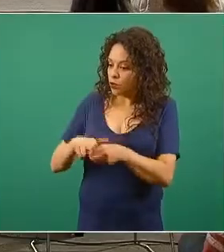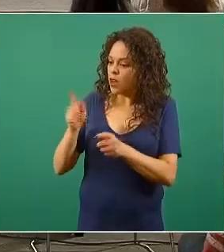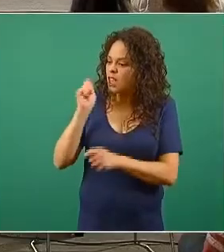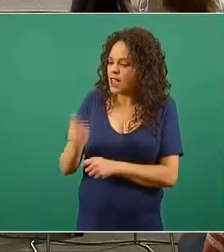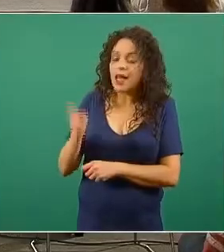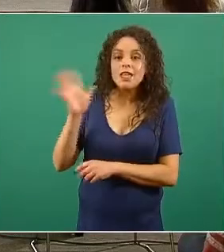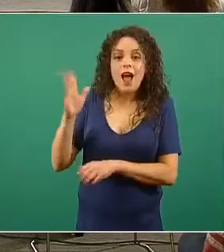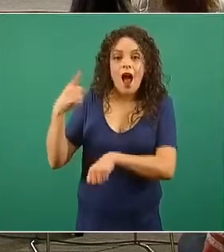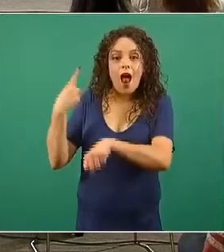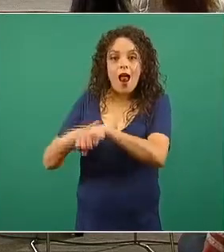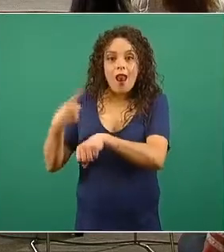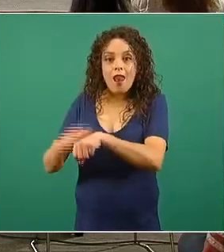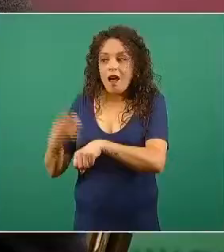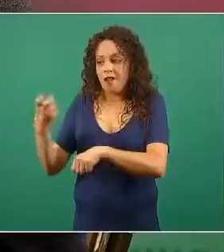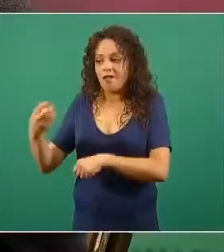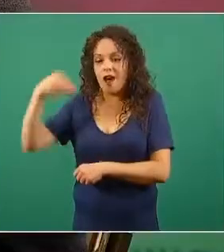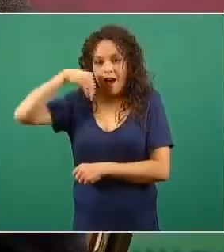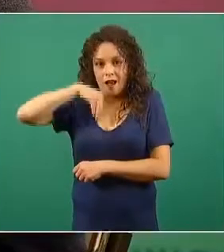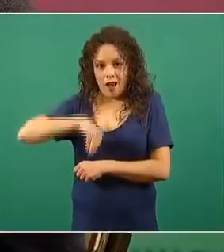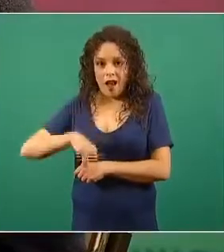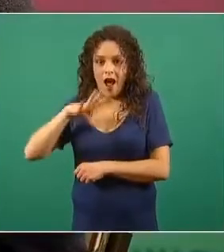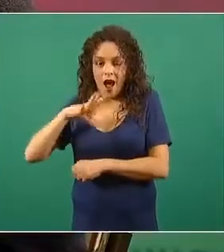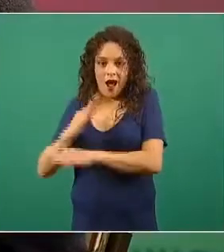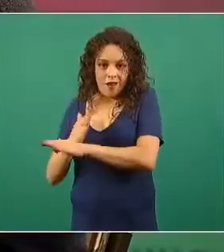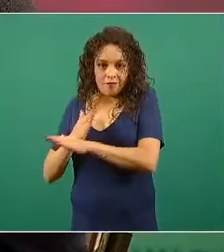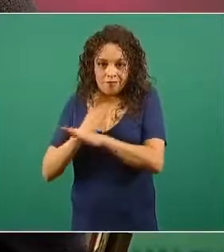pudiéramos entonces llegar a una disminución de los grupos